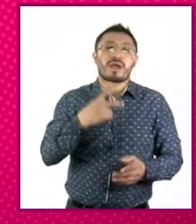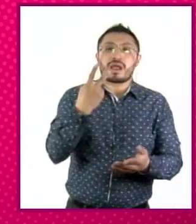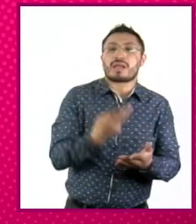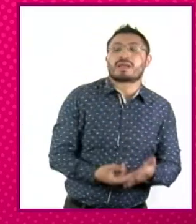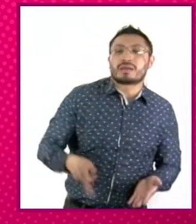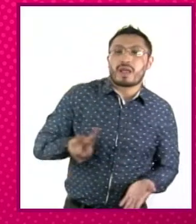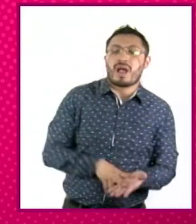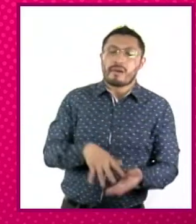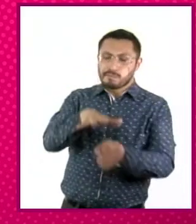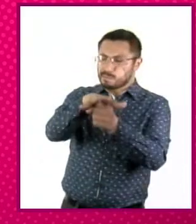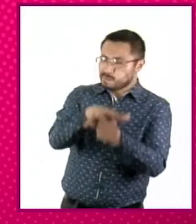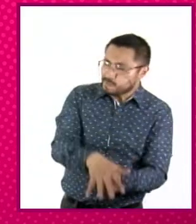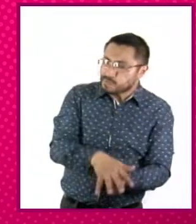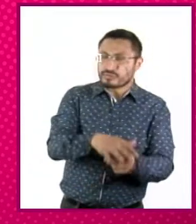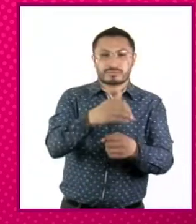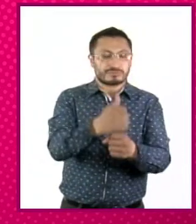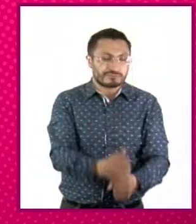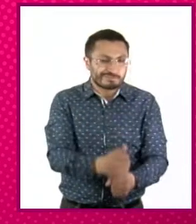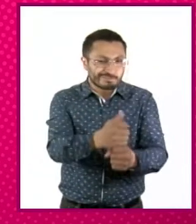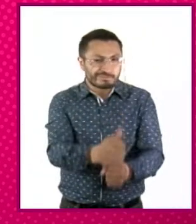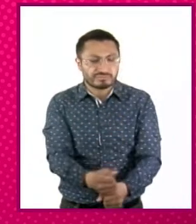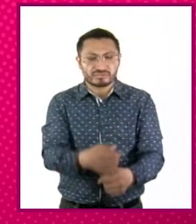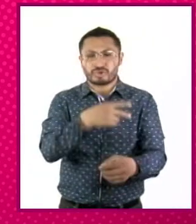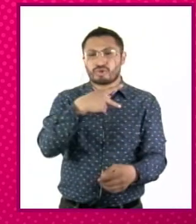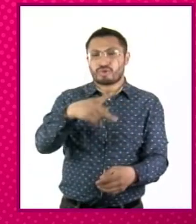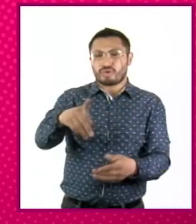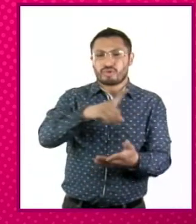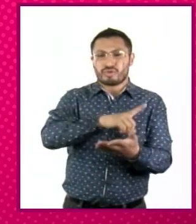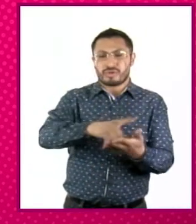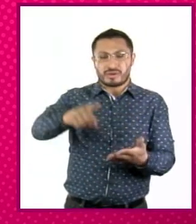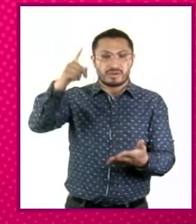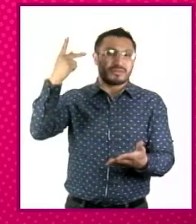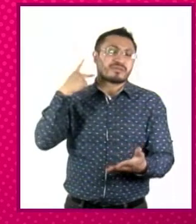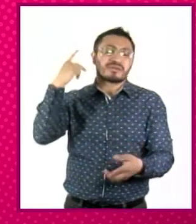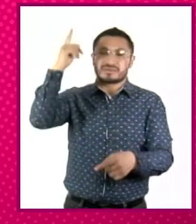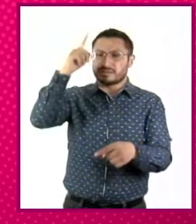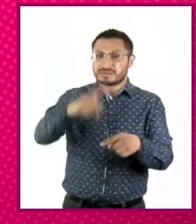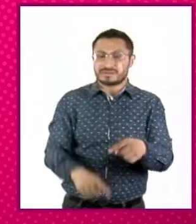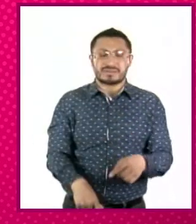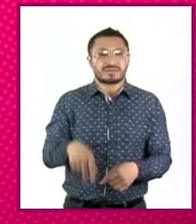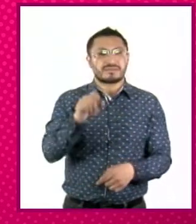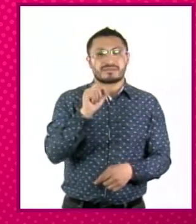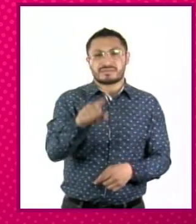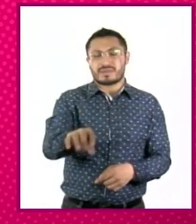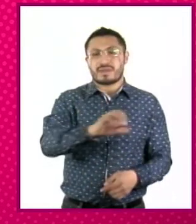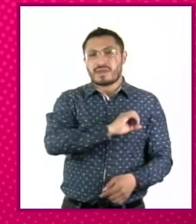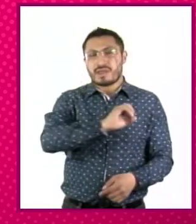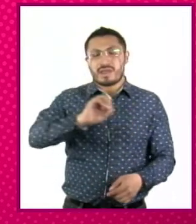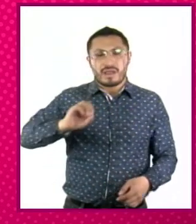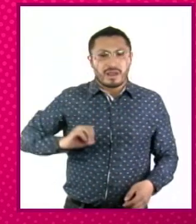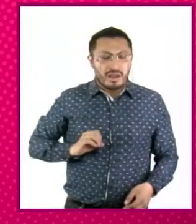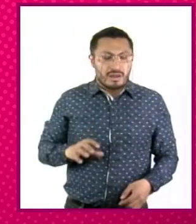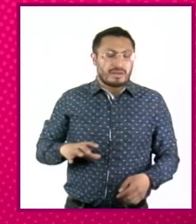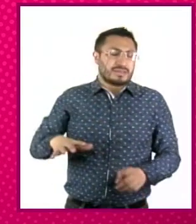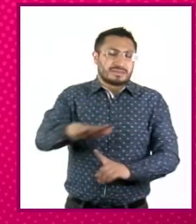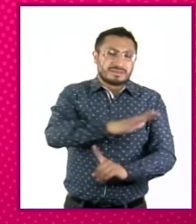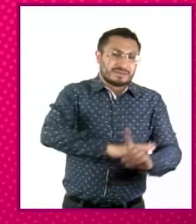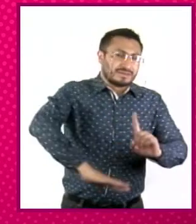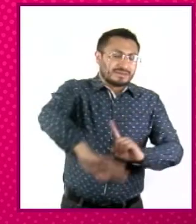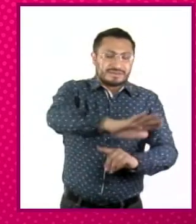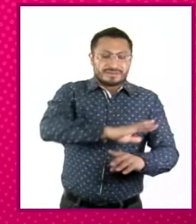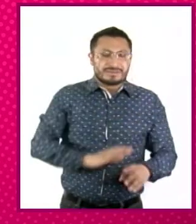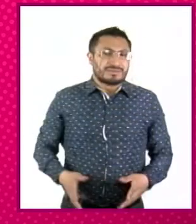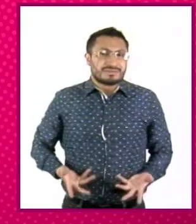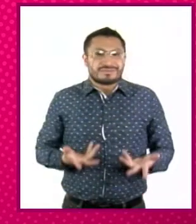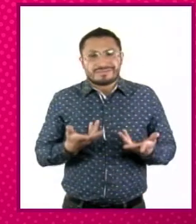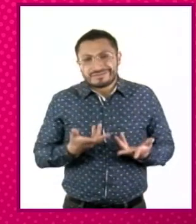las mujeres despojadas de sus derechos políticos, pero también obligadas por la circunstancia de precariedad